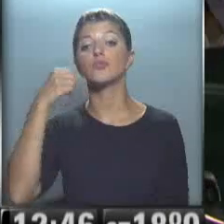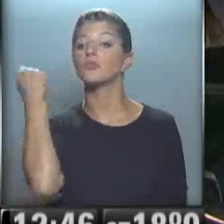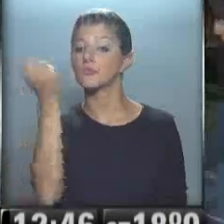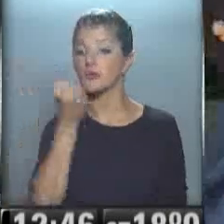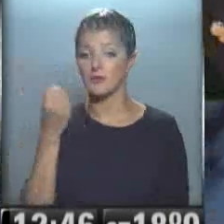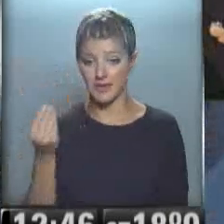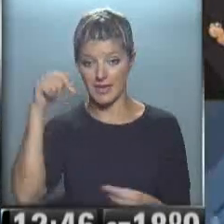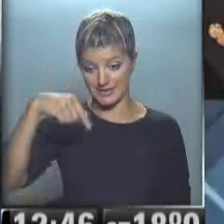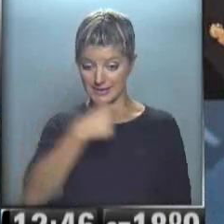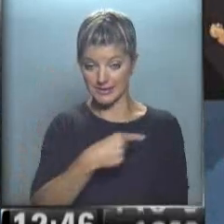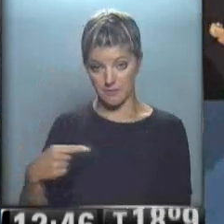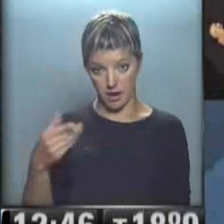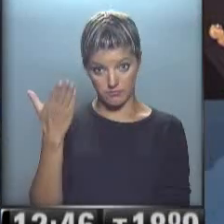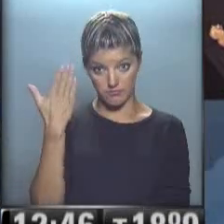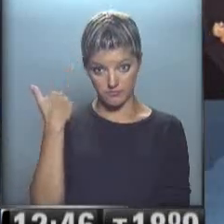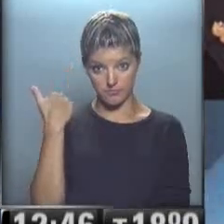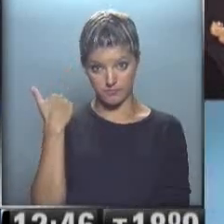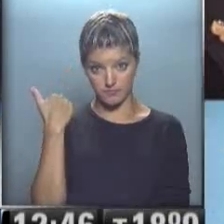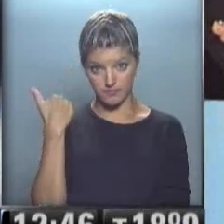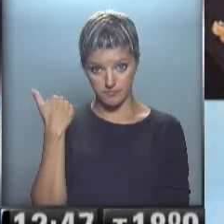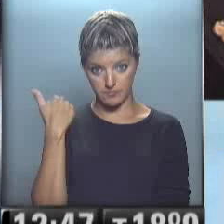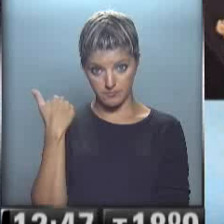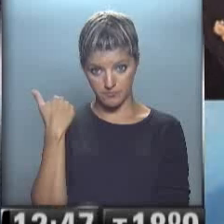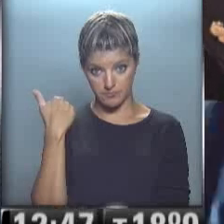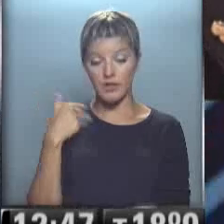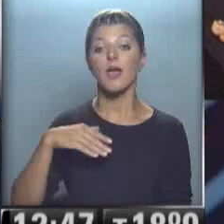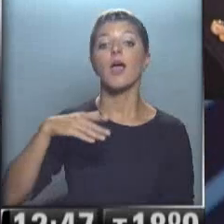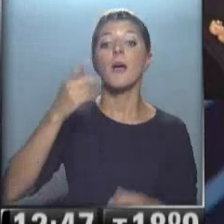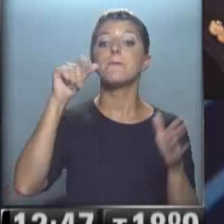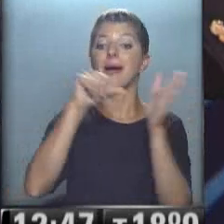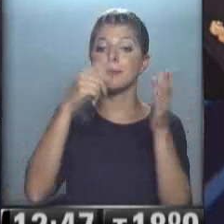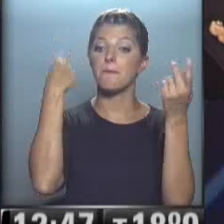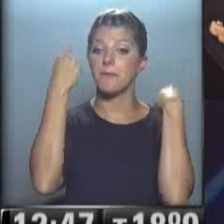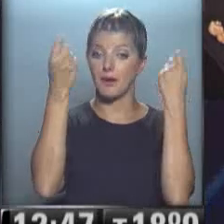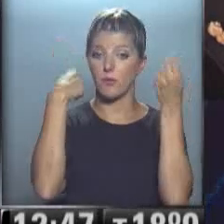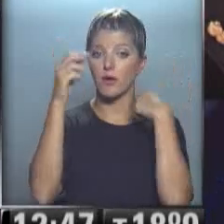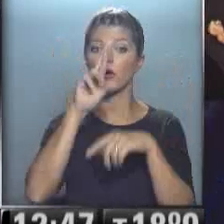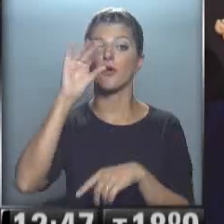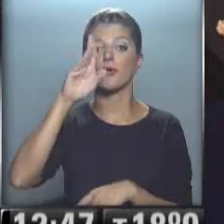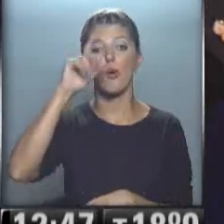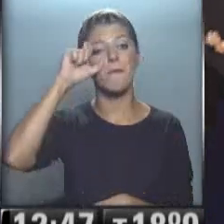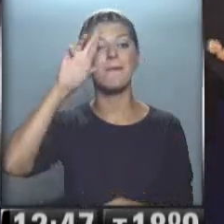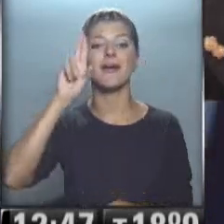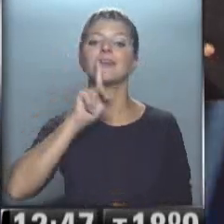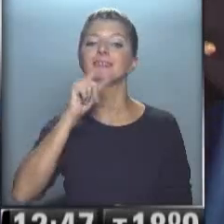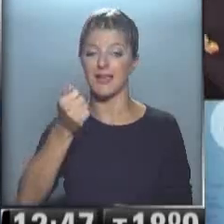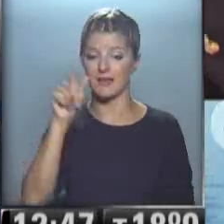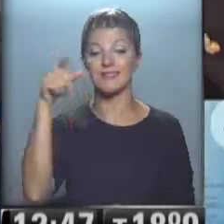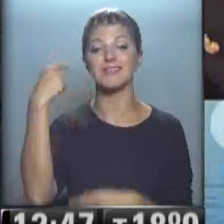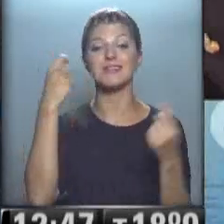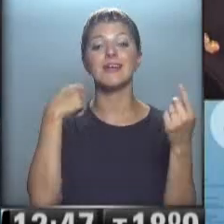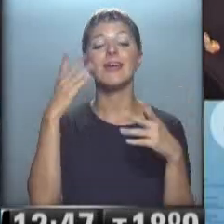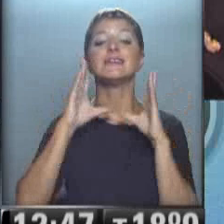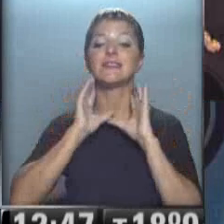que en esta semana estuvo en la región concretamente en Paraguay Roberta jacobson que es la subsecretaria del